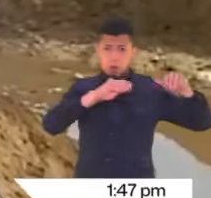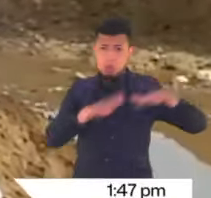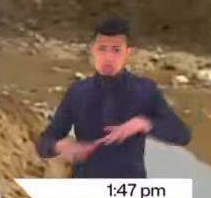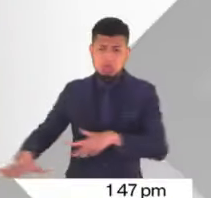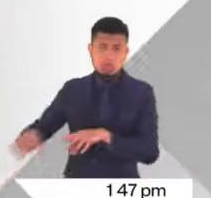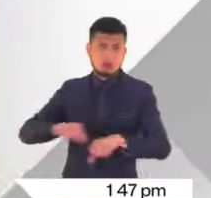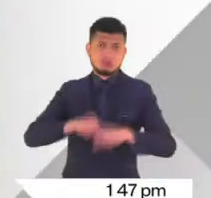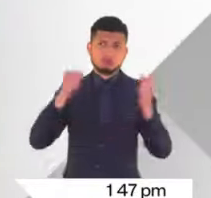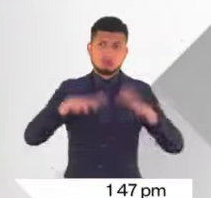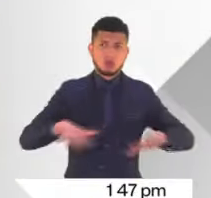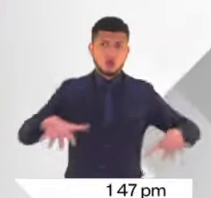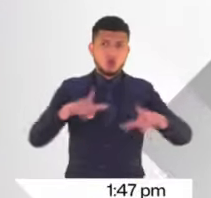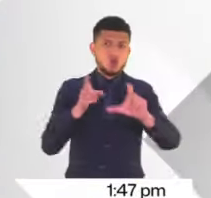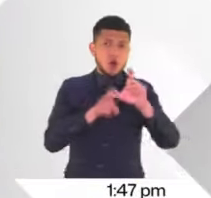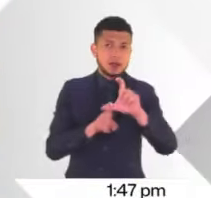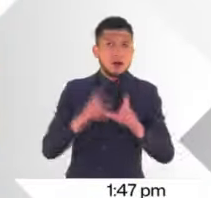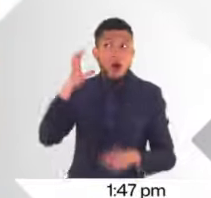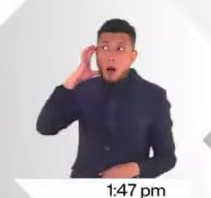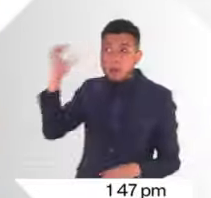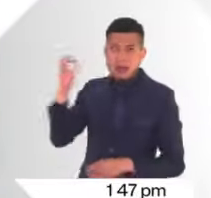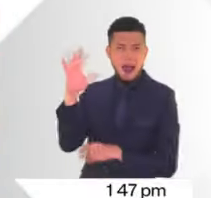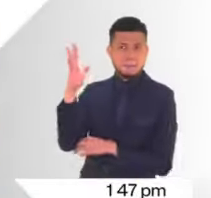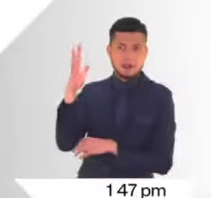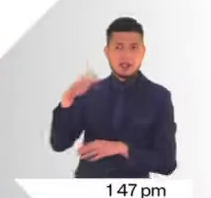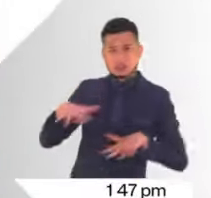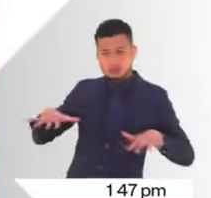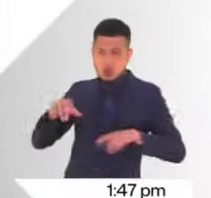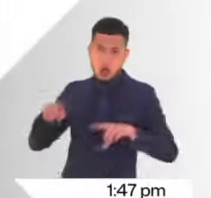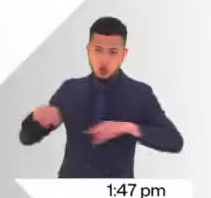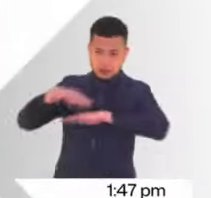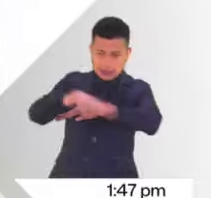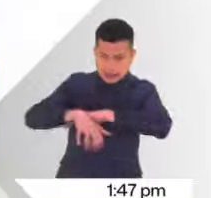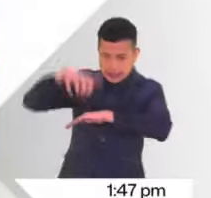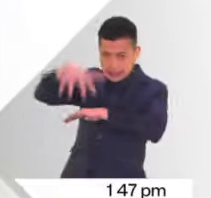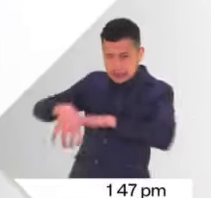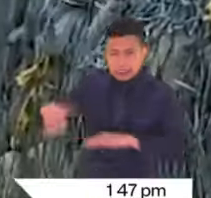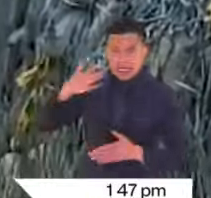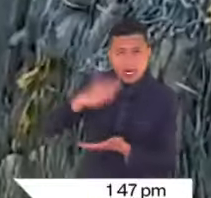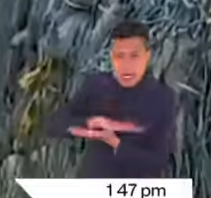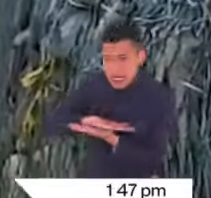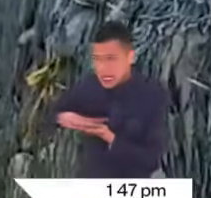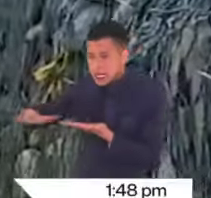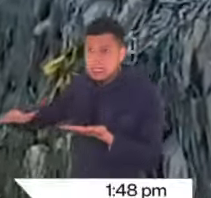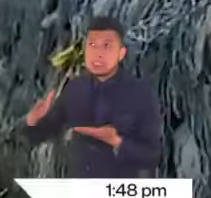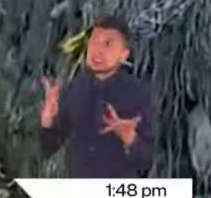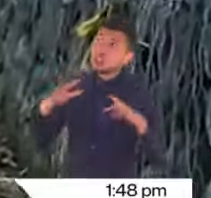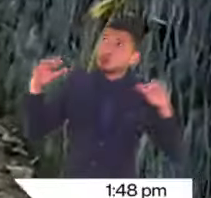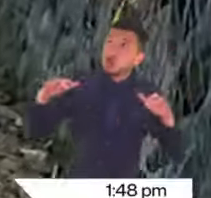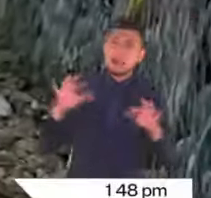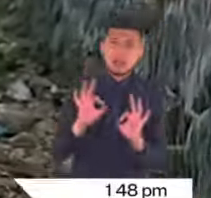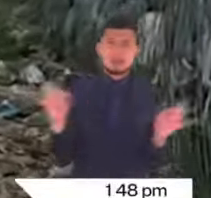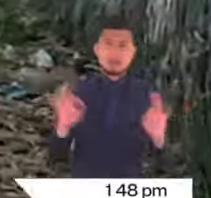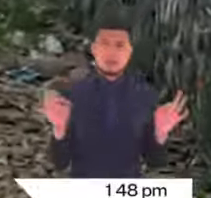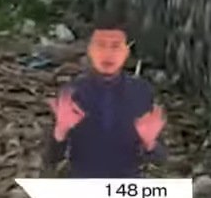Alta Guajira. Maquinaria amarilla está en algunas zonas realizando trabajos de remoción, mientras esperan que no llueva para recuperar el estado de las vías.